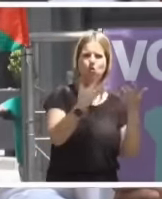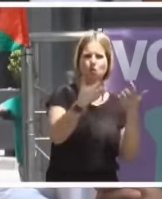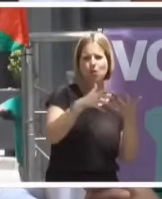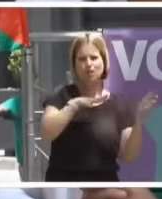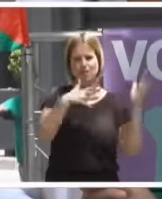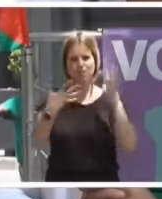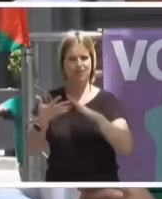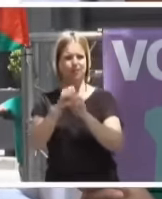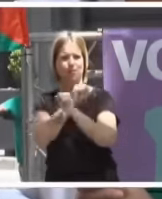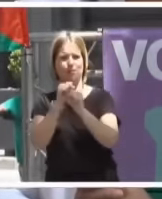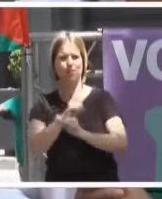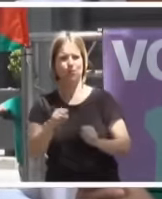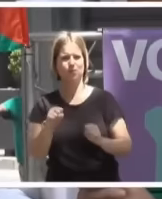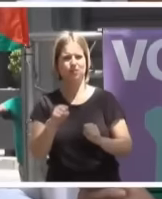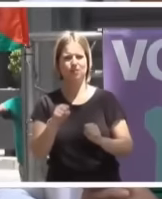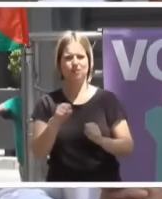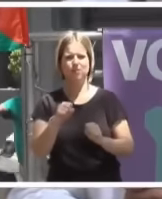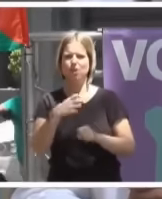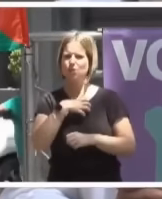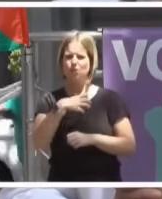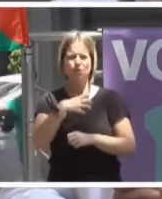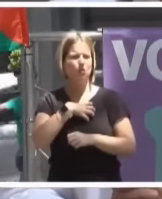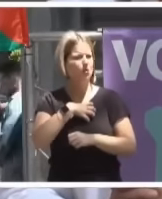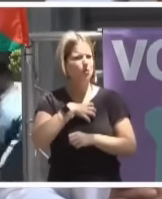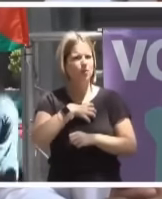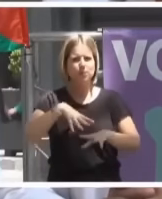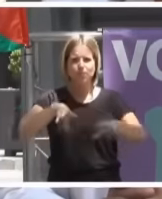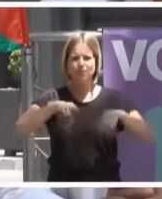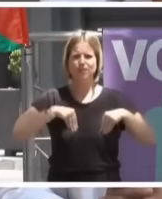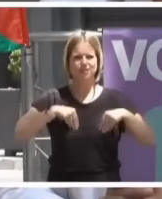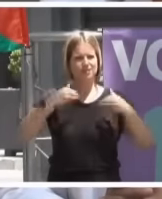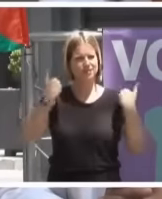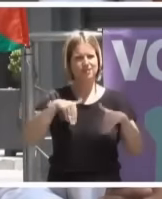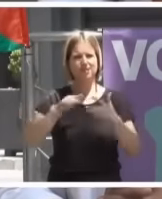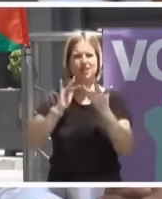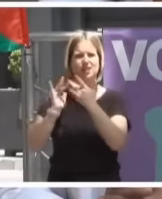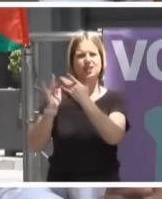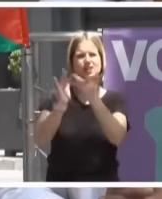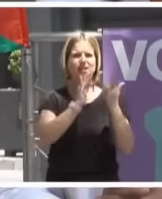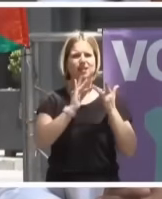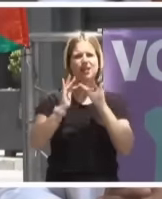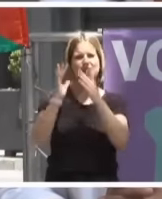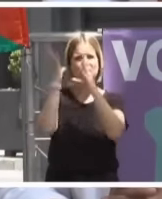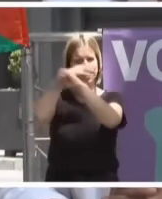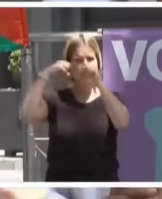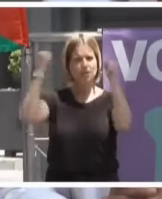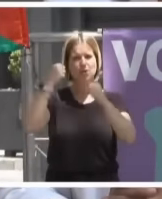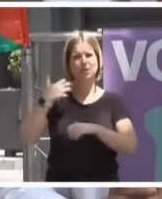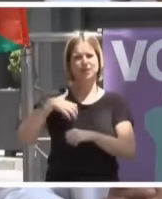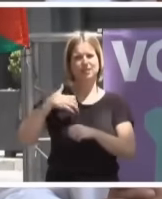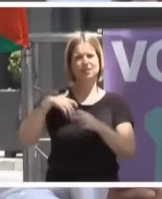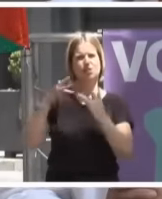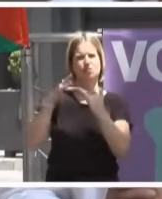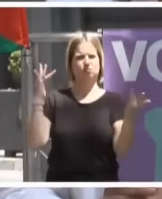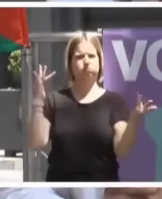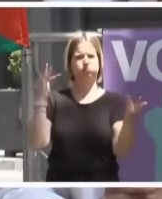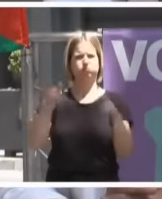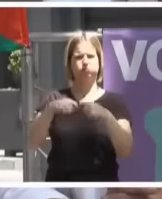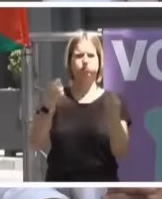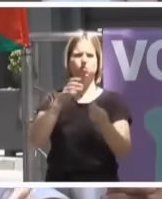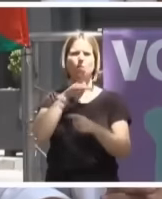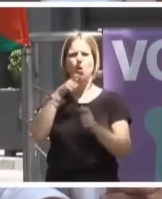la práctica. Es indecente, compañeros y compañeras, que hayamos roto relaciones diplomáticas con Argentina por unos insultos, es